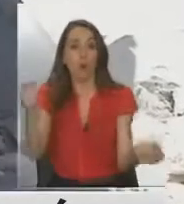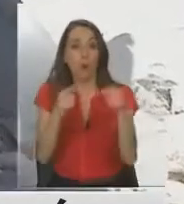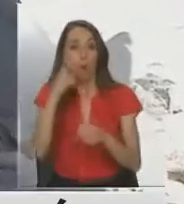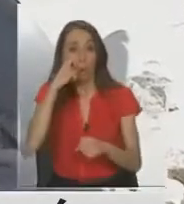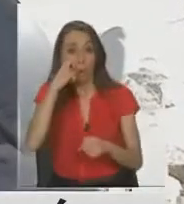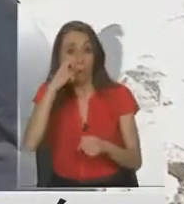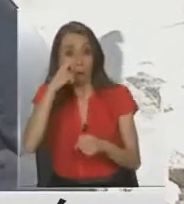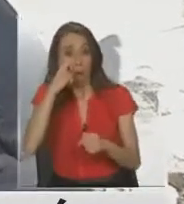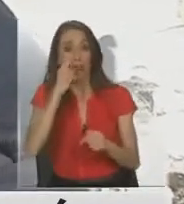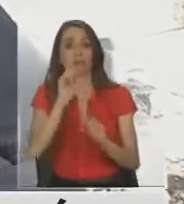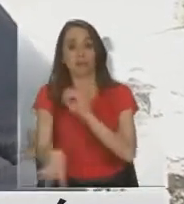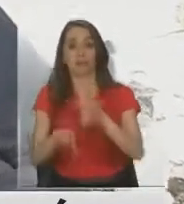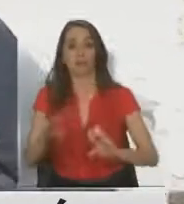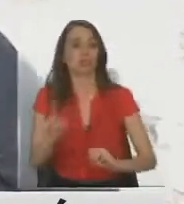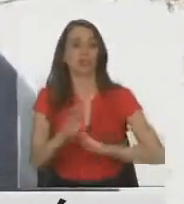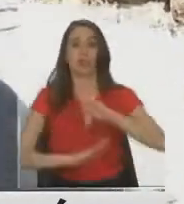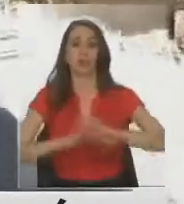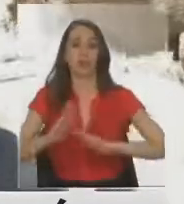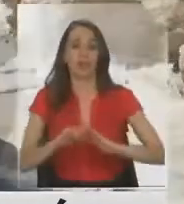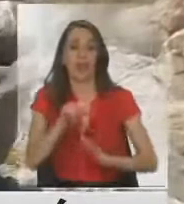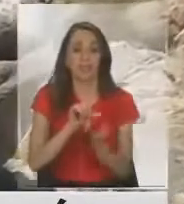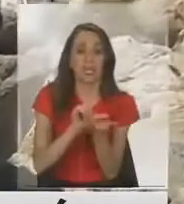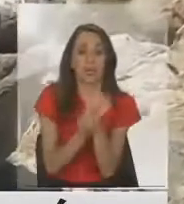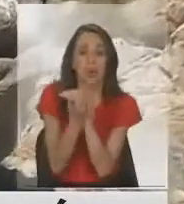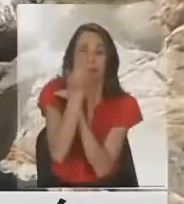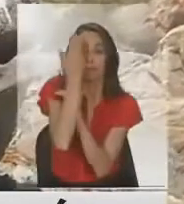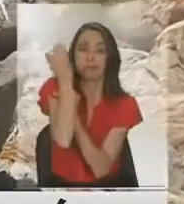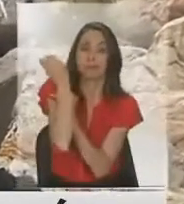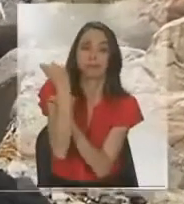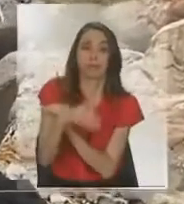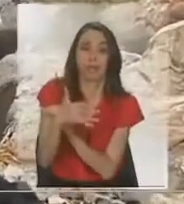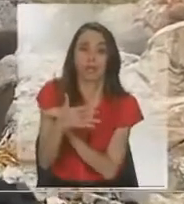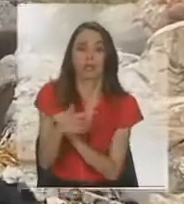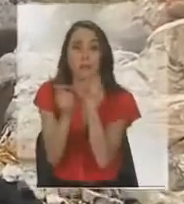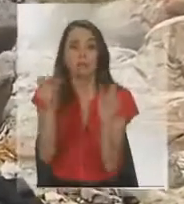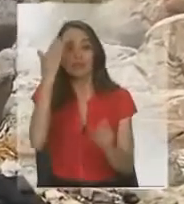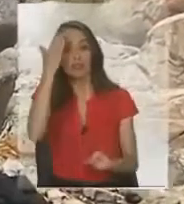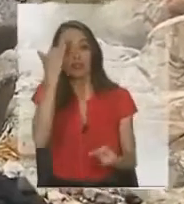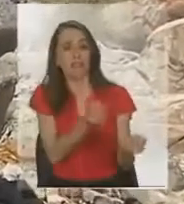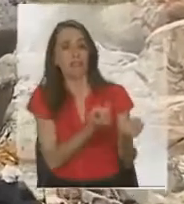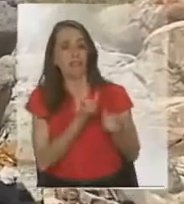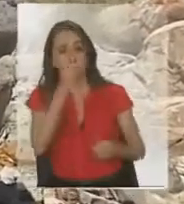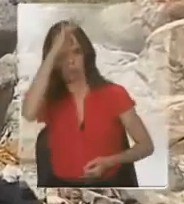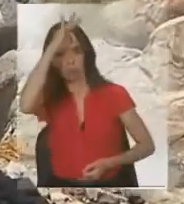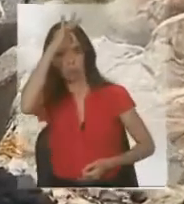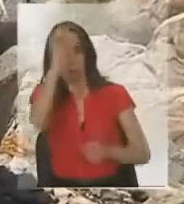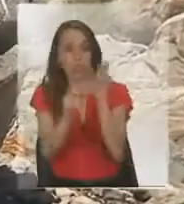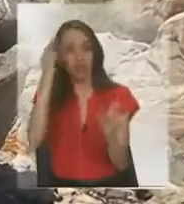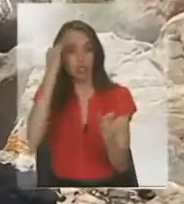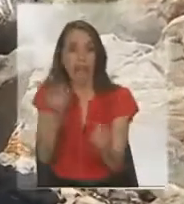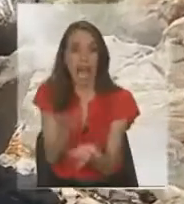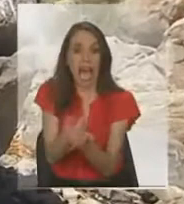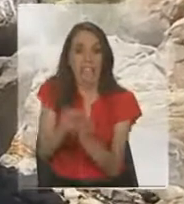también ha dejado en segundo plano la conservación de estos sitios. La gente no está informada de esto, muy poca gente sabe que esto existe